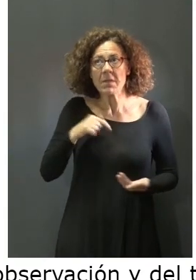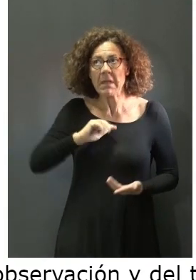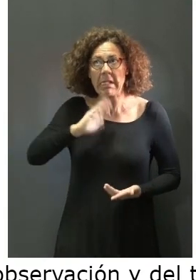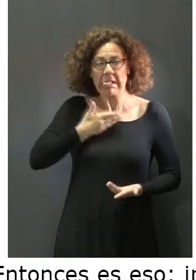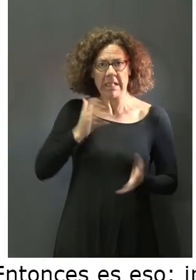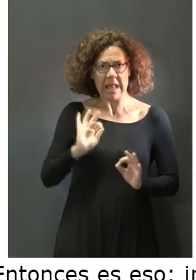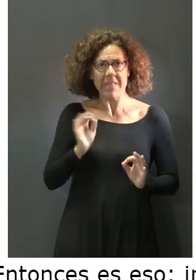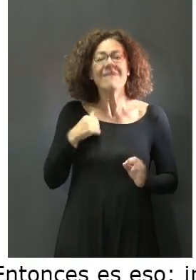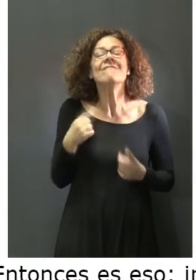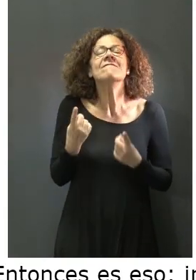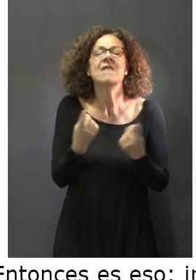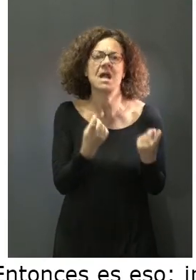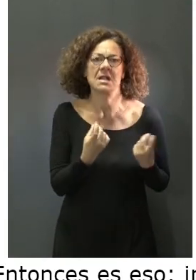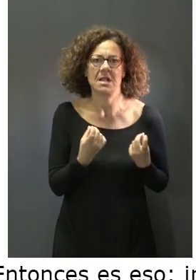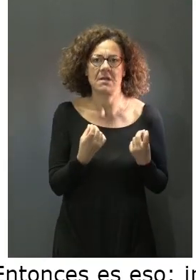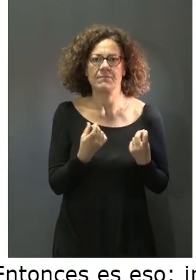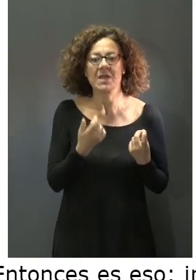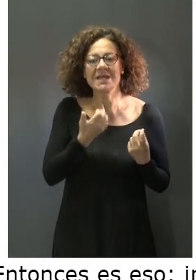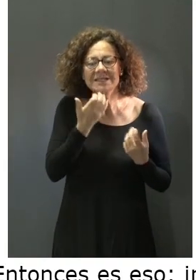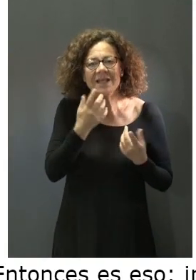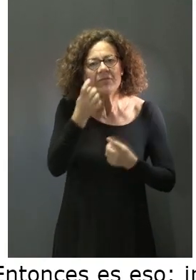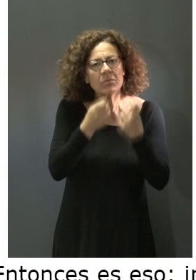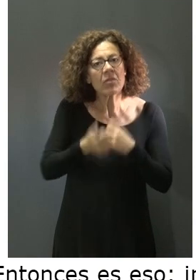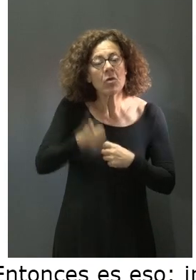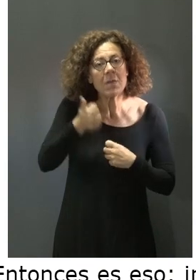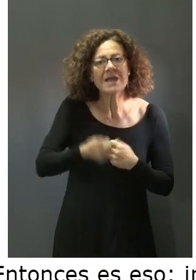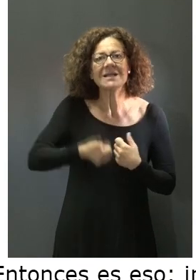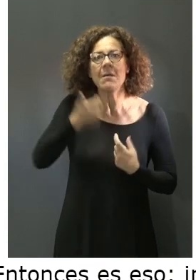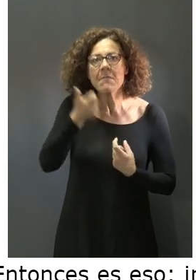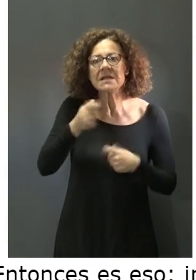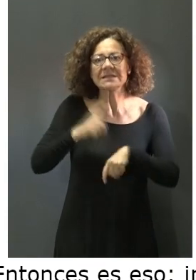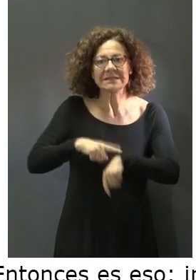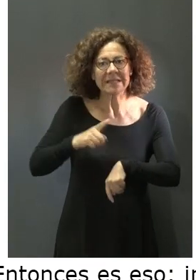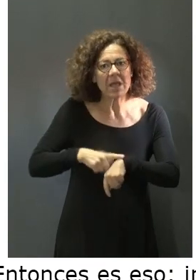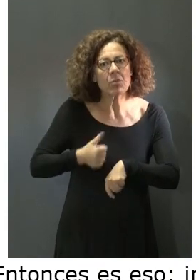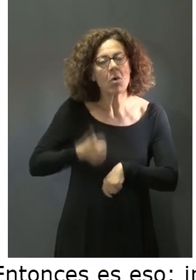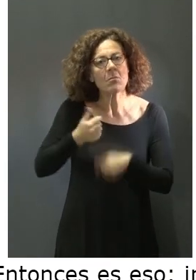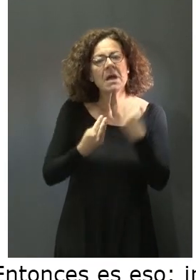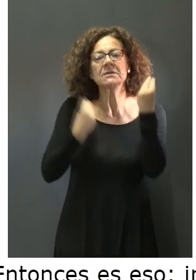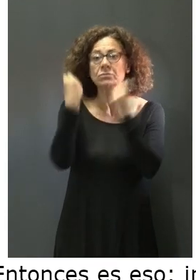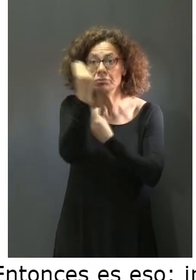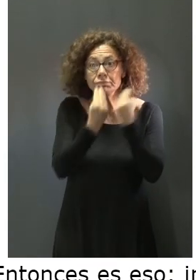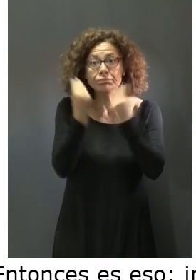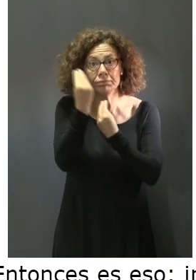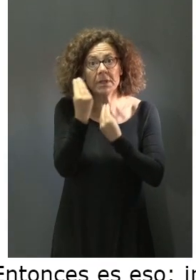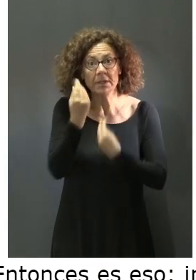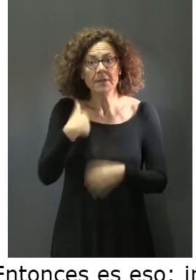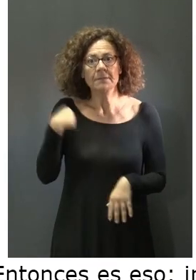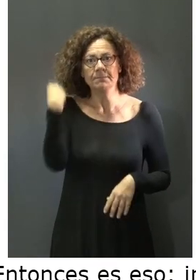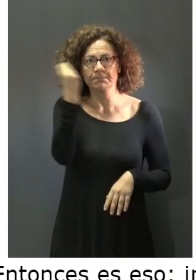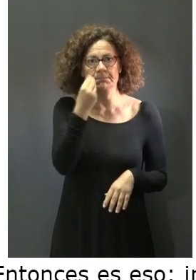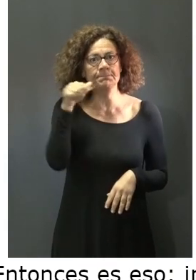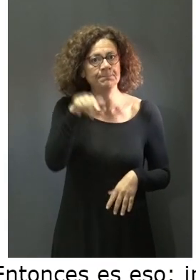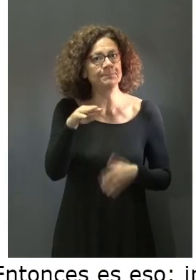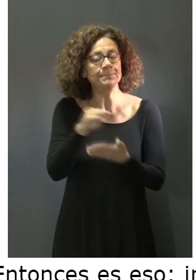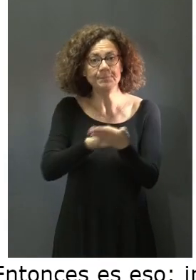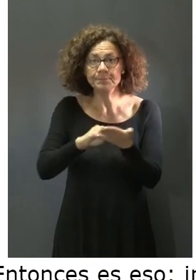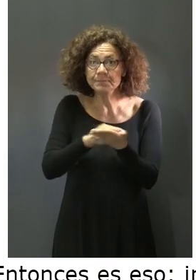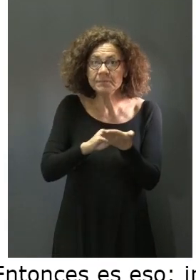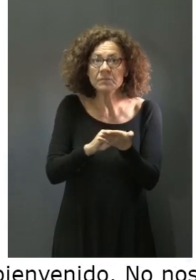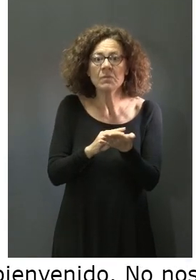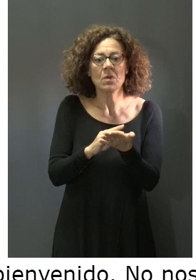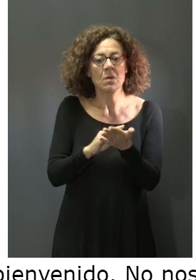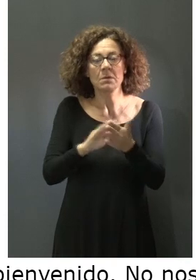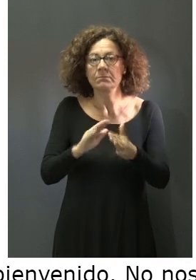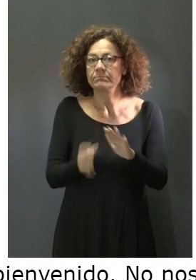nos falta, ¿no? Cuanto más información, cuanto más conocimiento y cuanto más tiempo de reflexión tengamos, yo creo que las soluciones van a